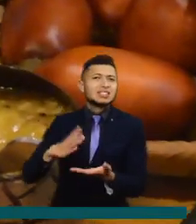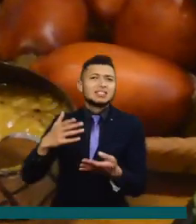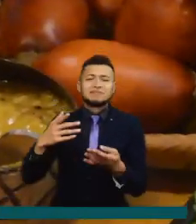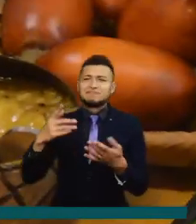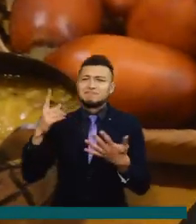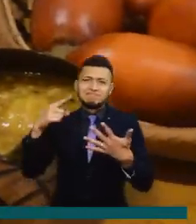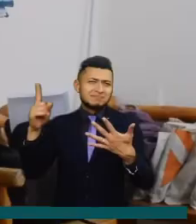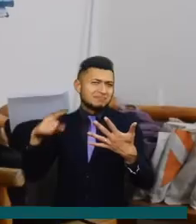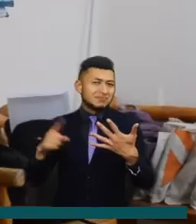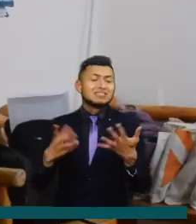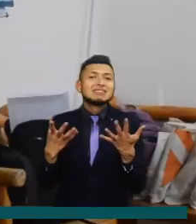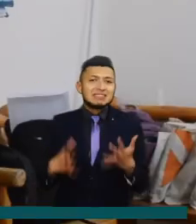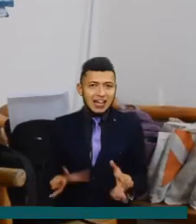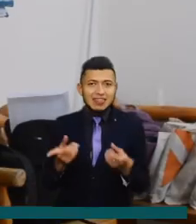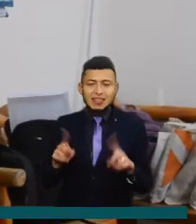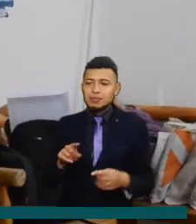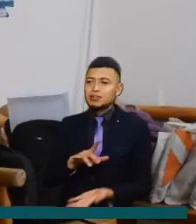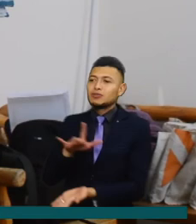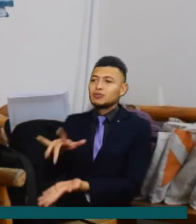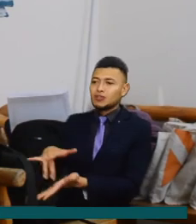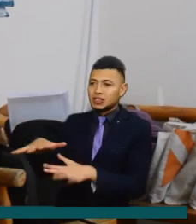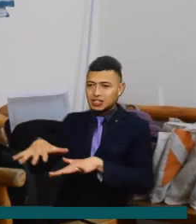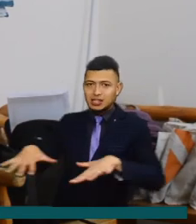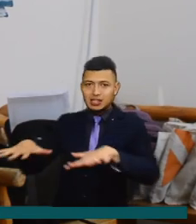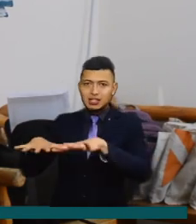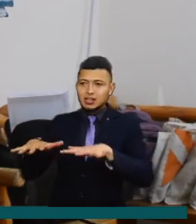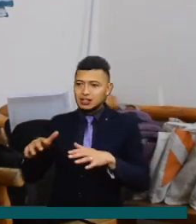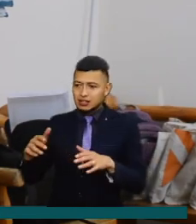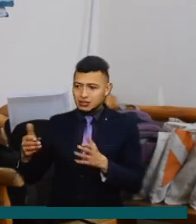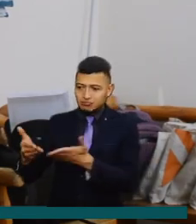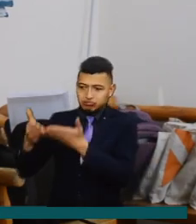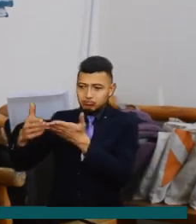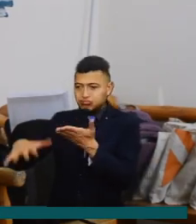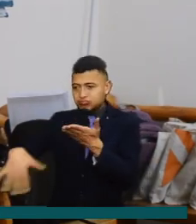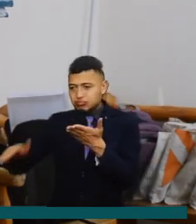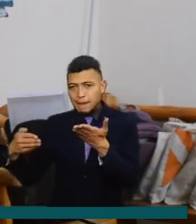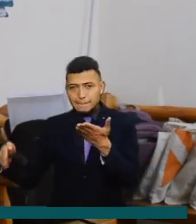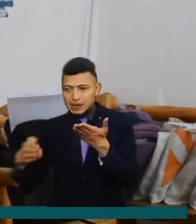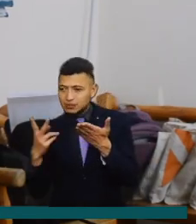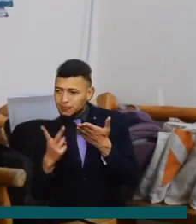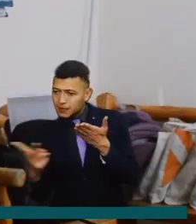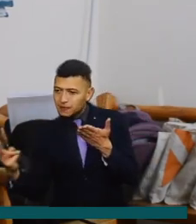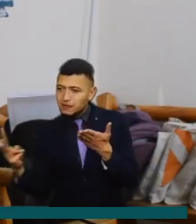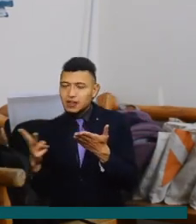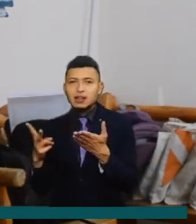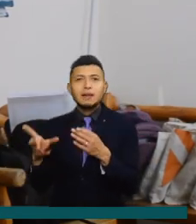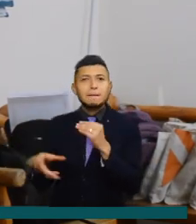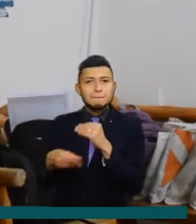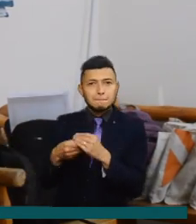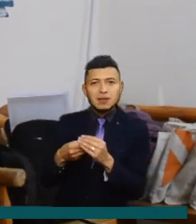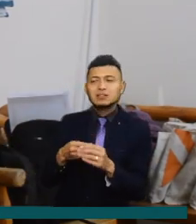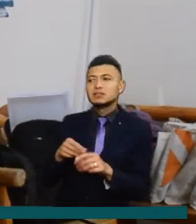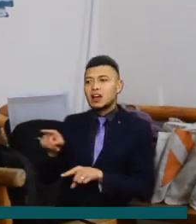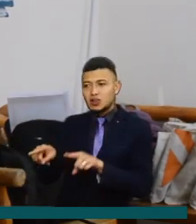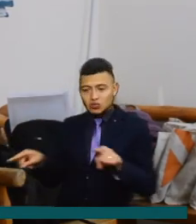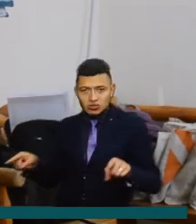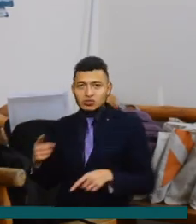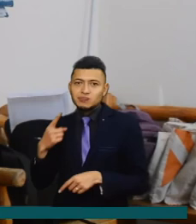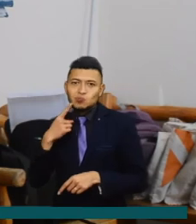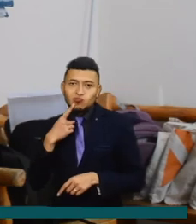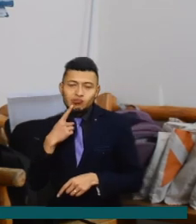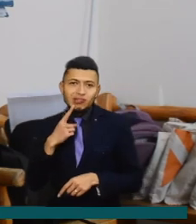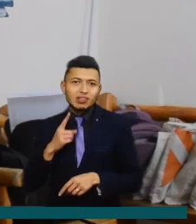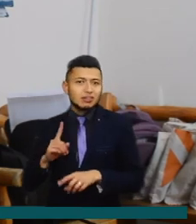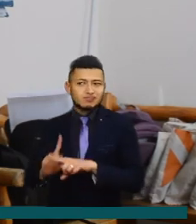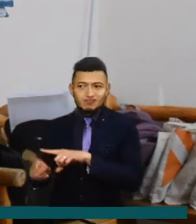ahumados, pues ya pudimos ir al embarcadero y ver los peces, como empezar a trabajar con algunos, ya los